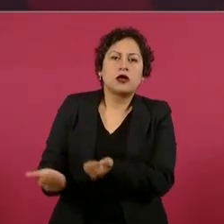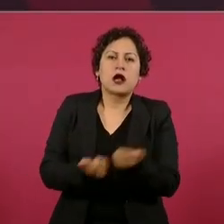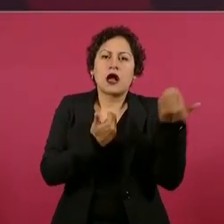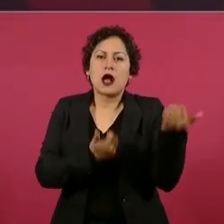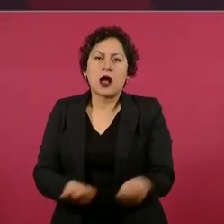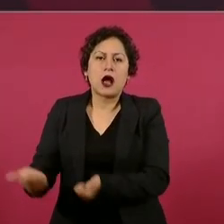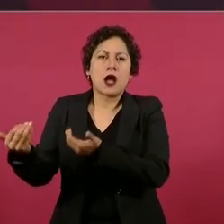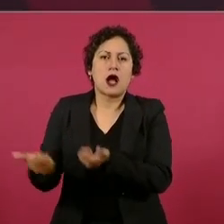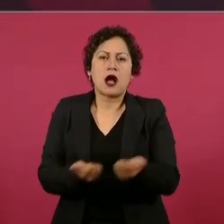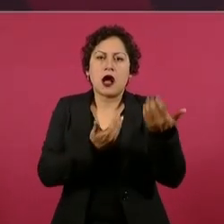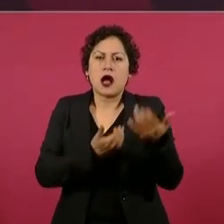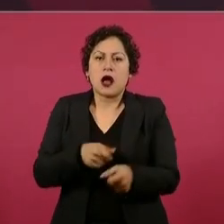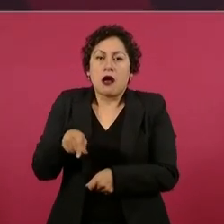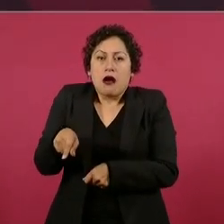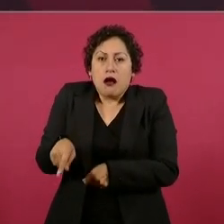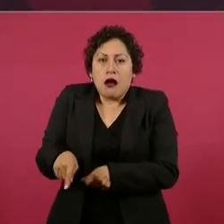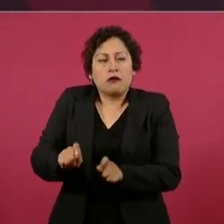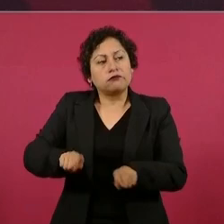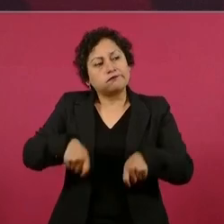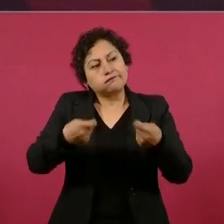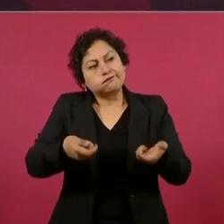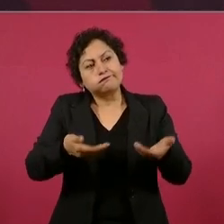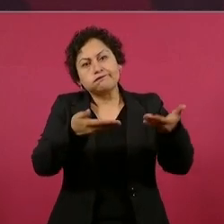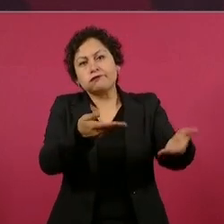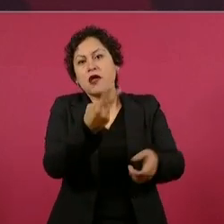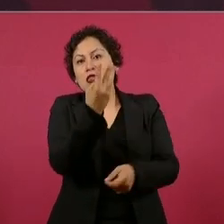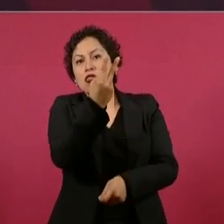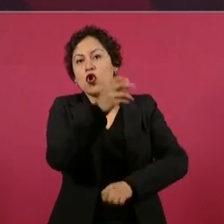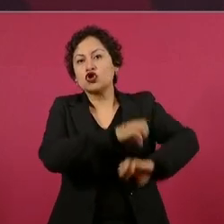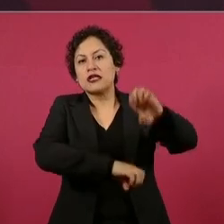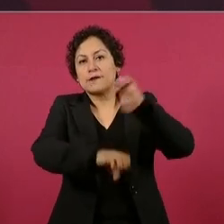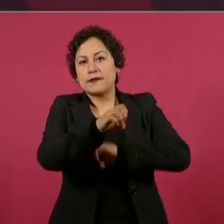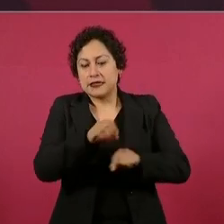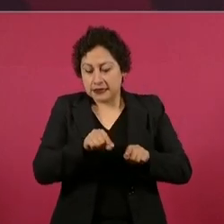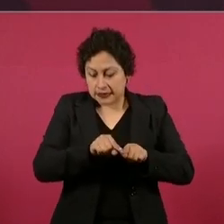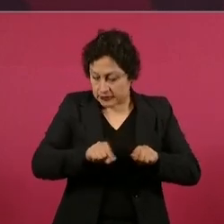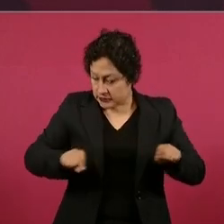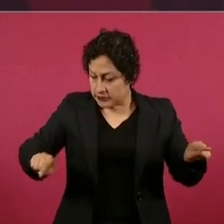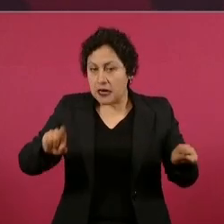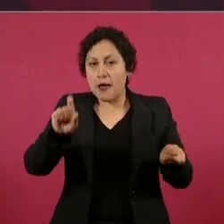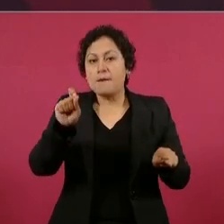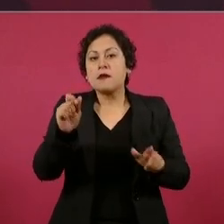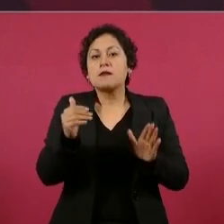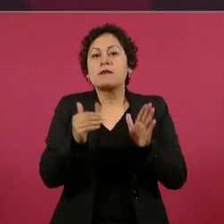dos empresas, más de 20 mil kilómetros concesionados.